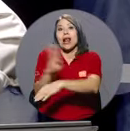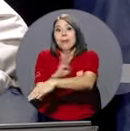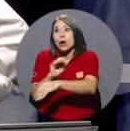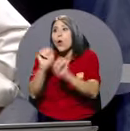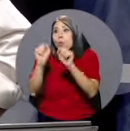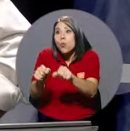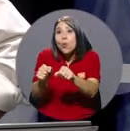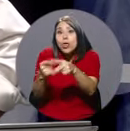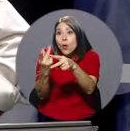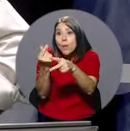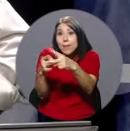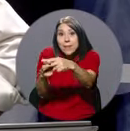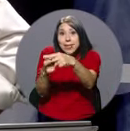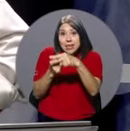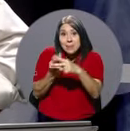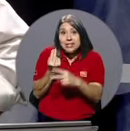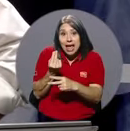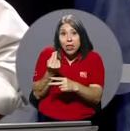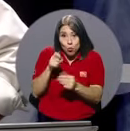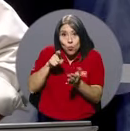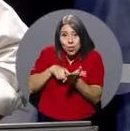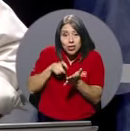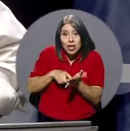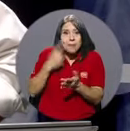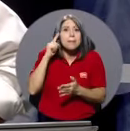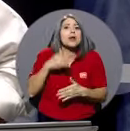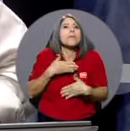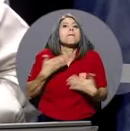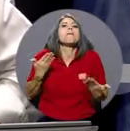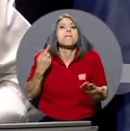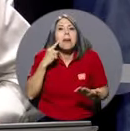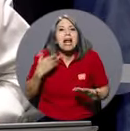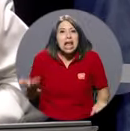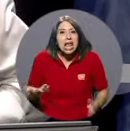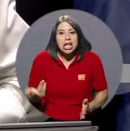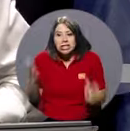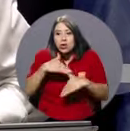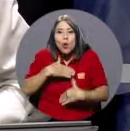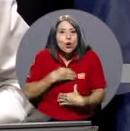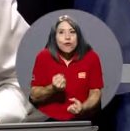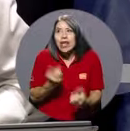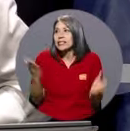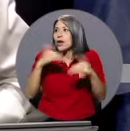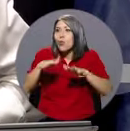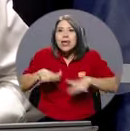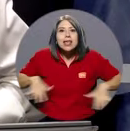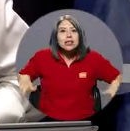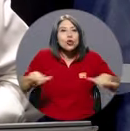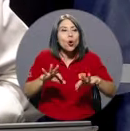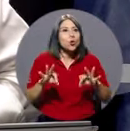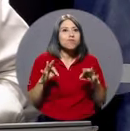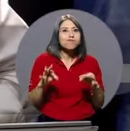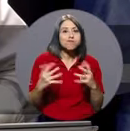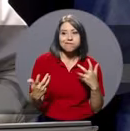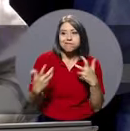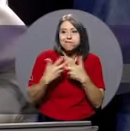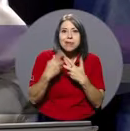puede agarrar y puede endeudarse o puede ir a buscar ese financiamiento, pero yo digo, ¿para qué? Si no tengo una confianza, no tengo un entorno que